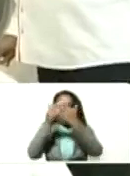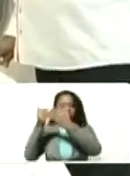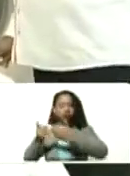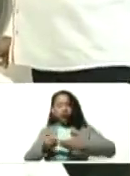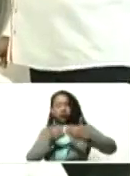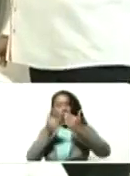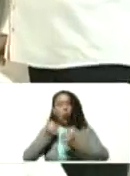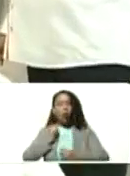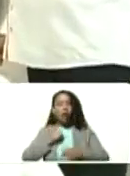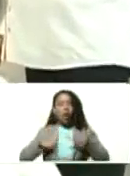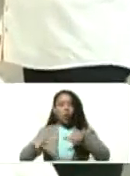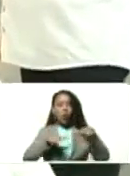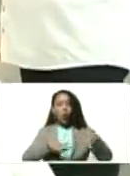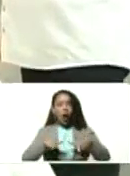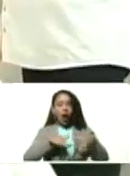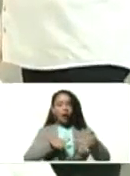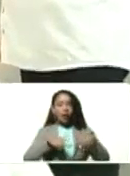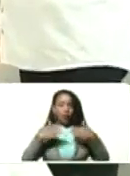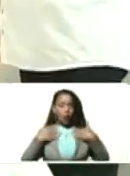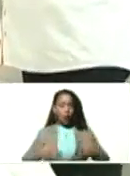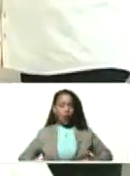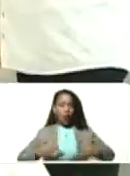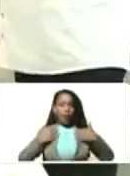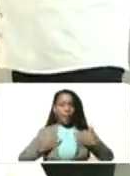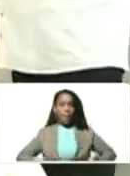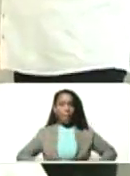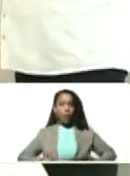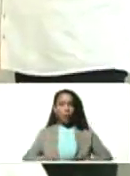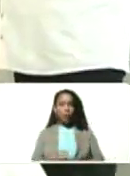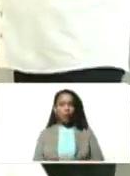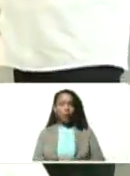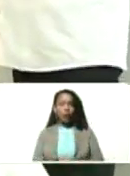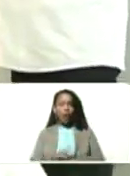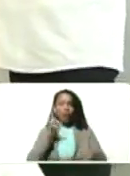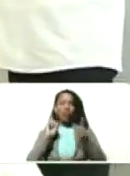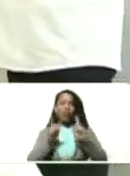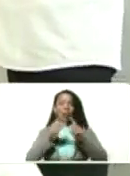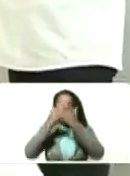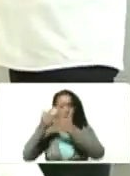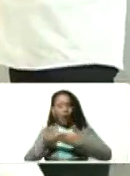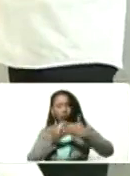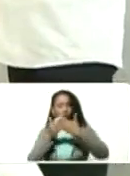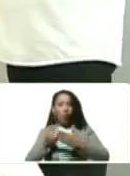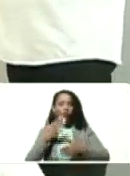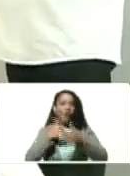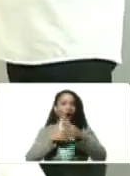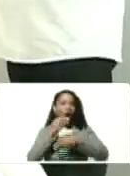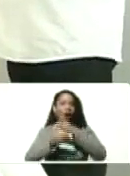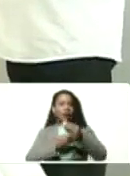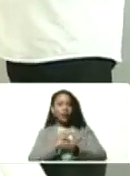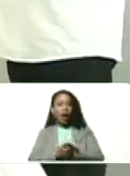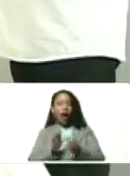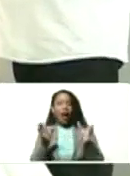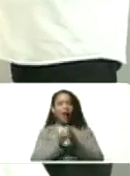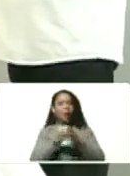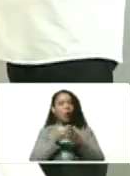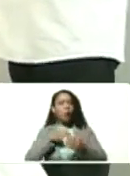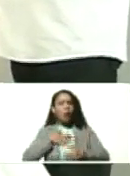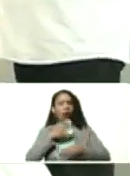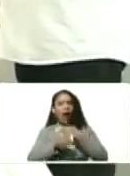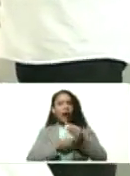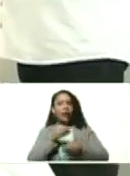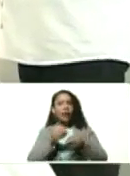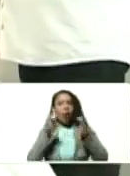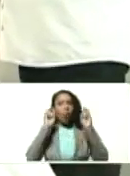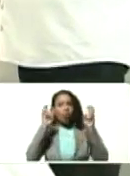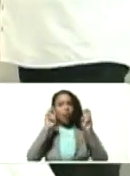en cualquier parte o región del organismo, del cuerpo, dependiendo del estudio que se vaya a hacer. Es un equipo que puede hacer en un